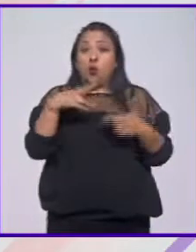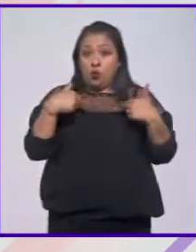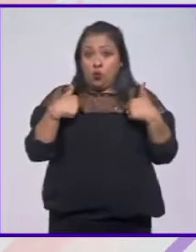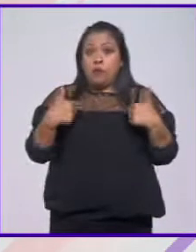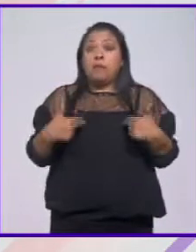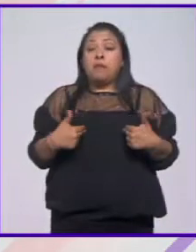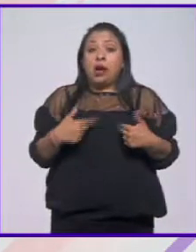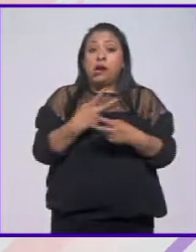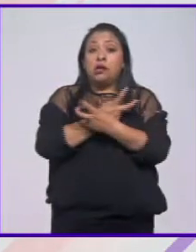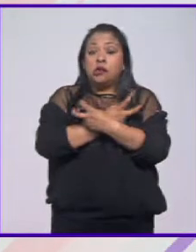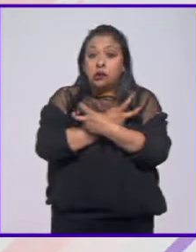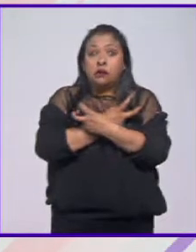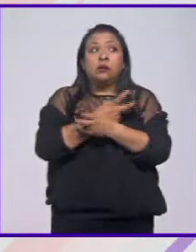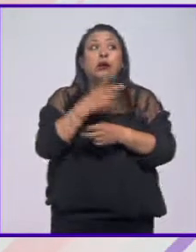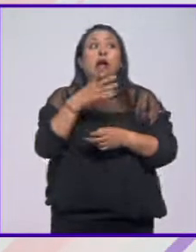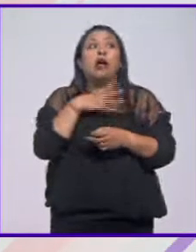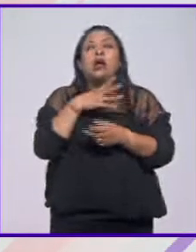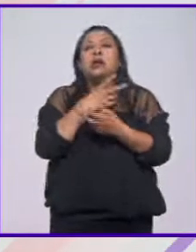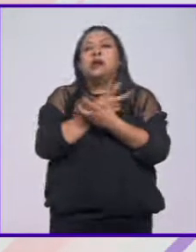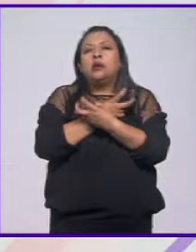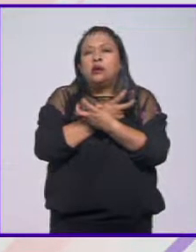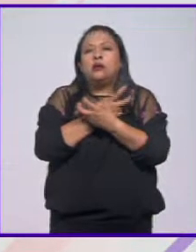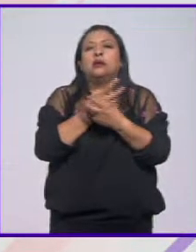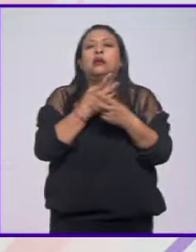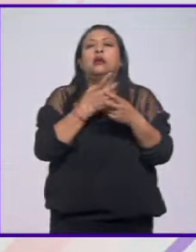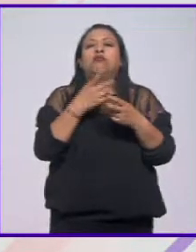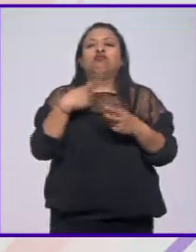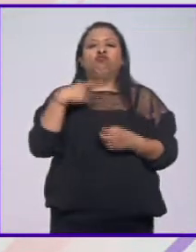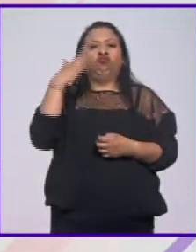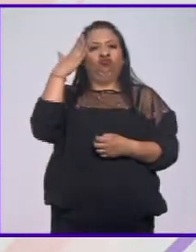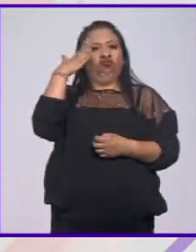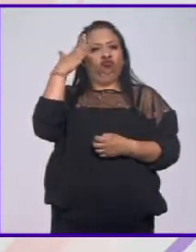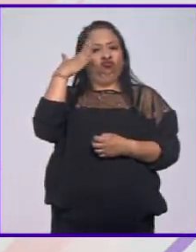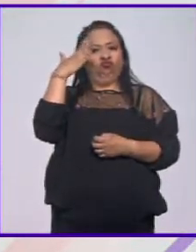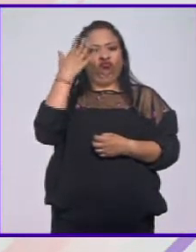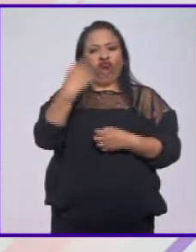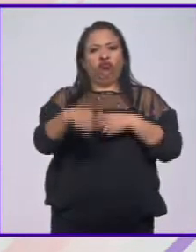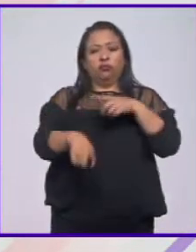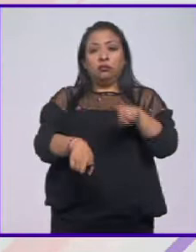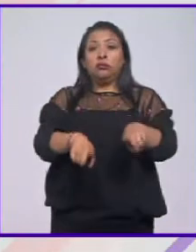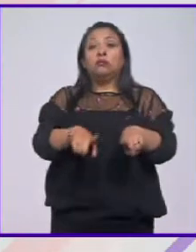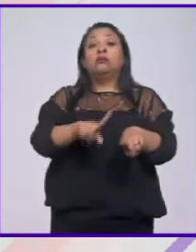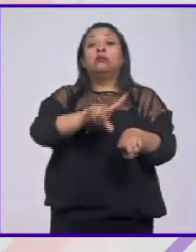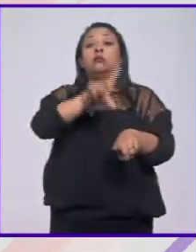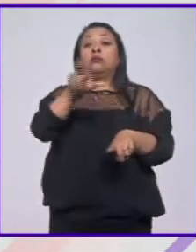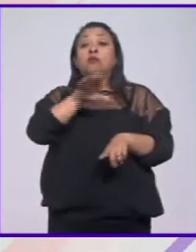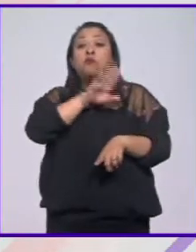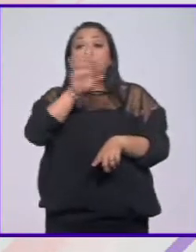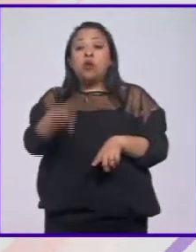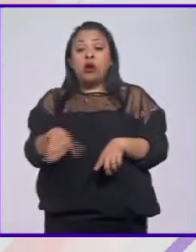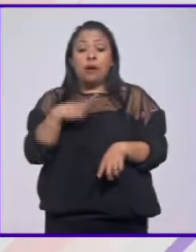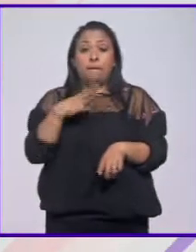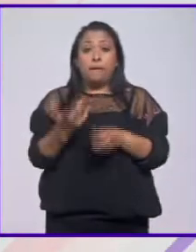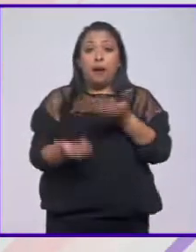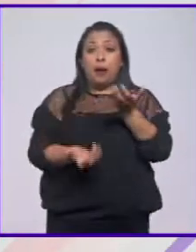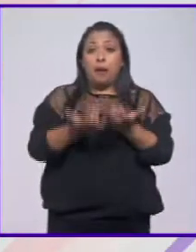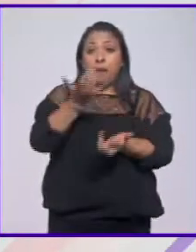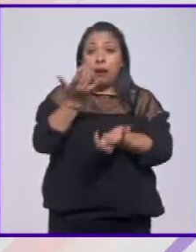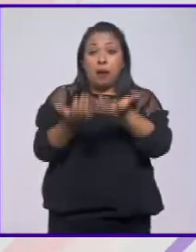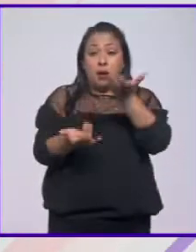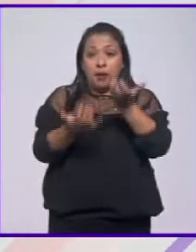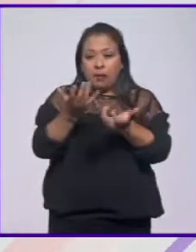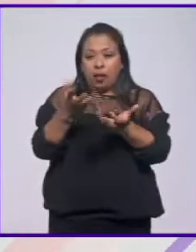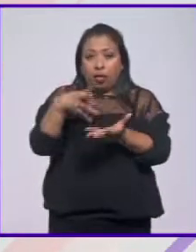humanos. Por un lado, los restos de dignatarios que después de su muerte fueron cremados, de manera que